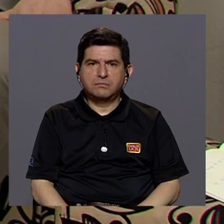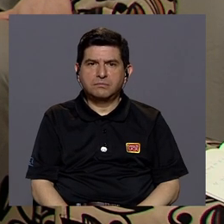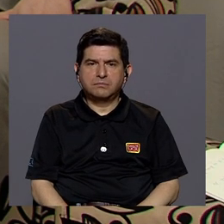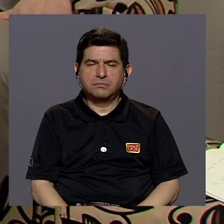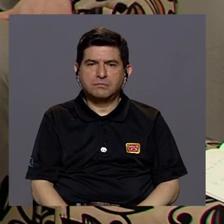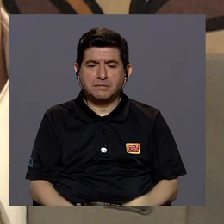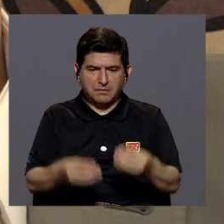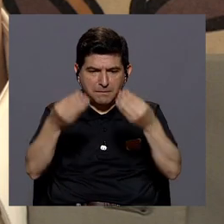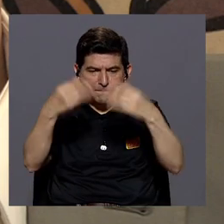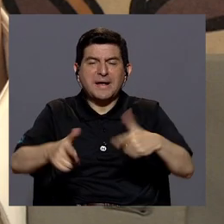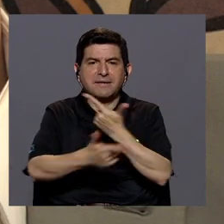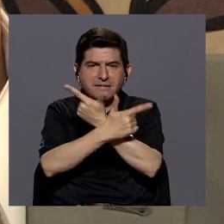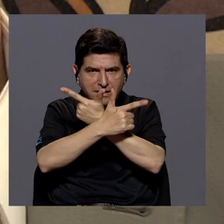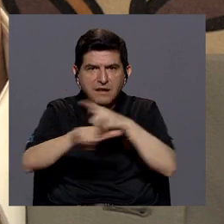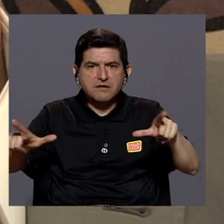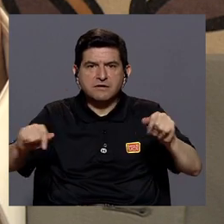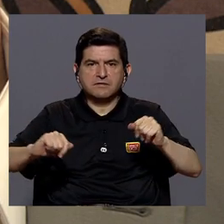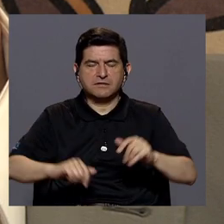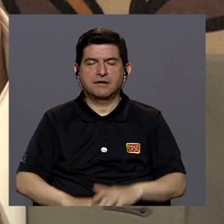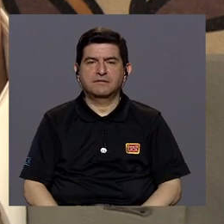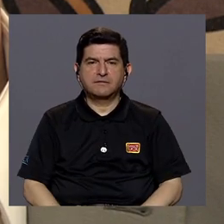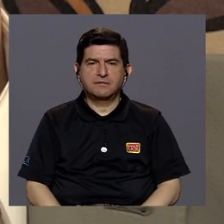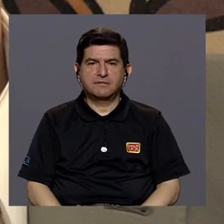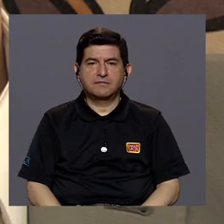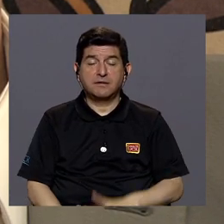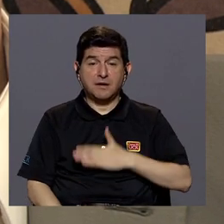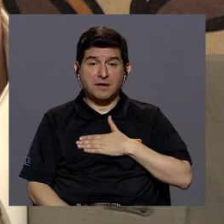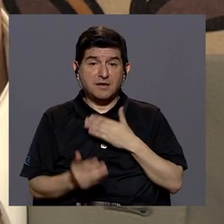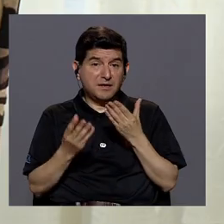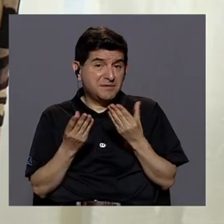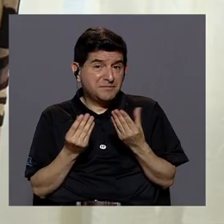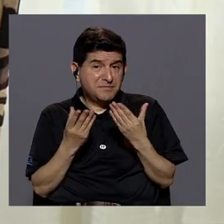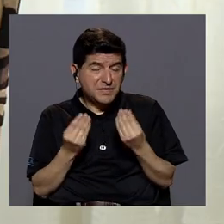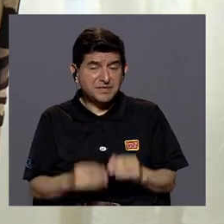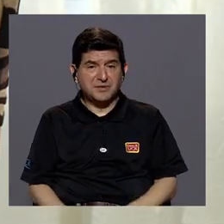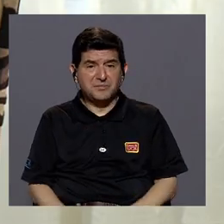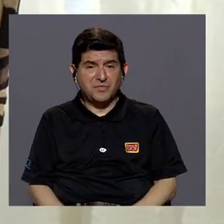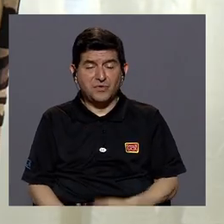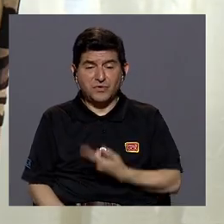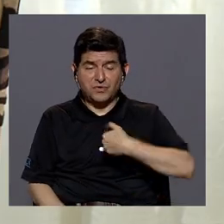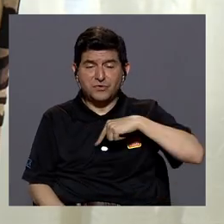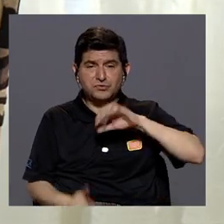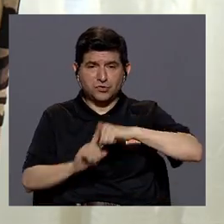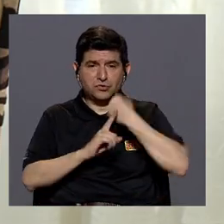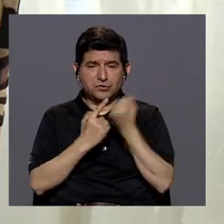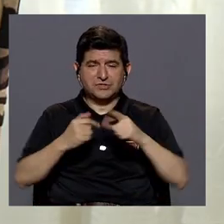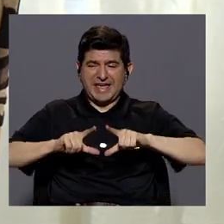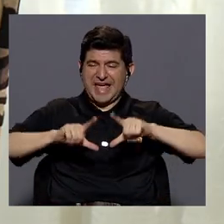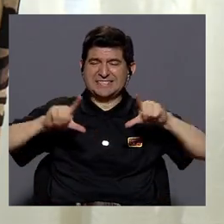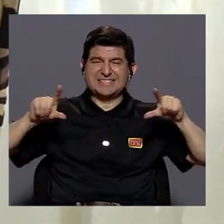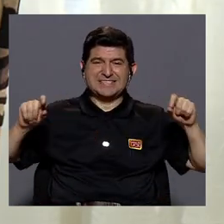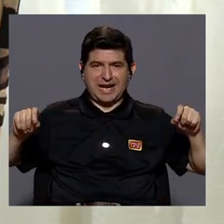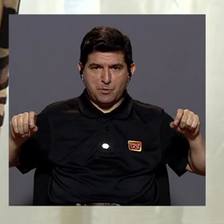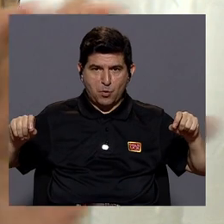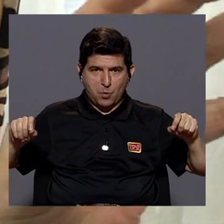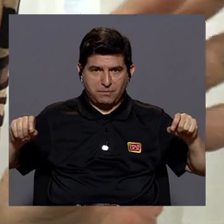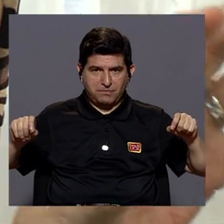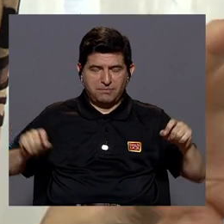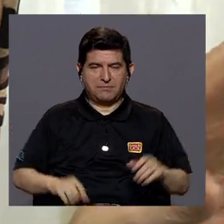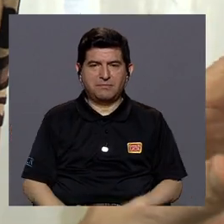libertad. Y el miedo mío es que caigamos en extremismos. Que